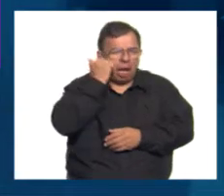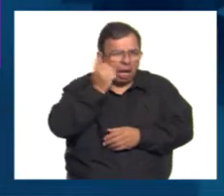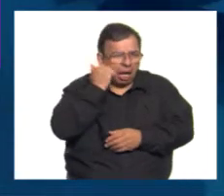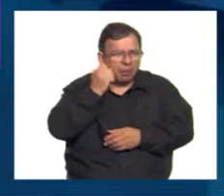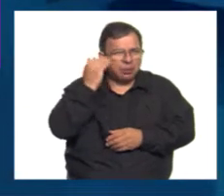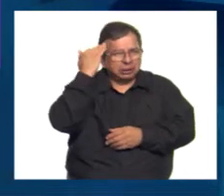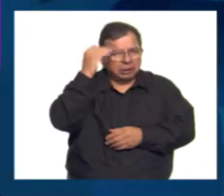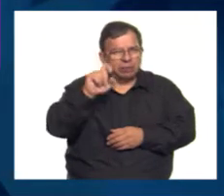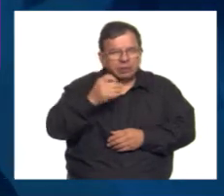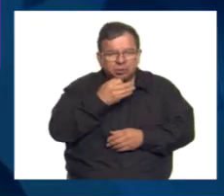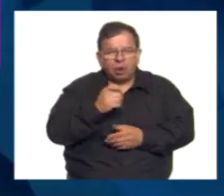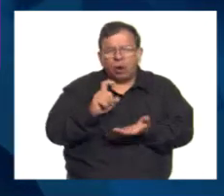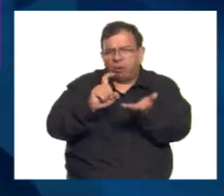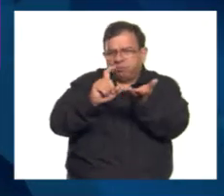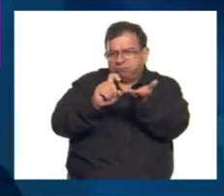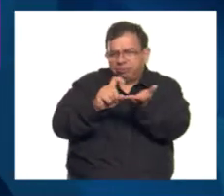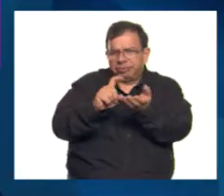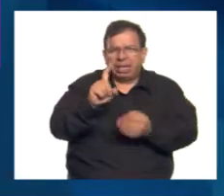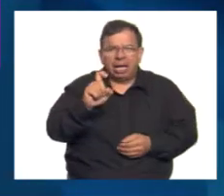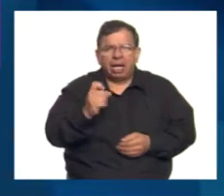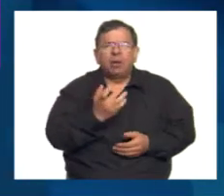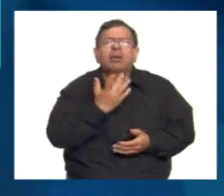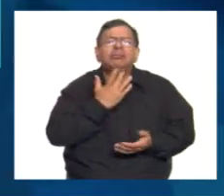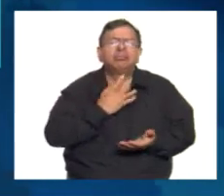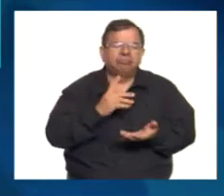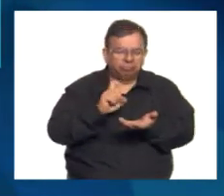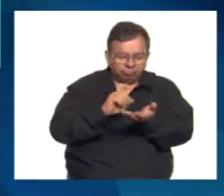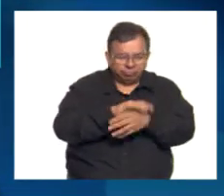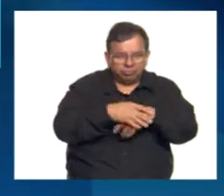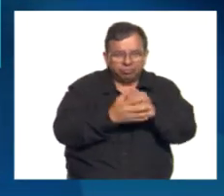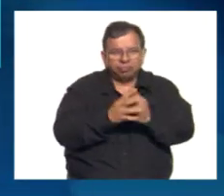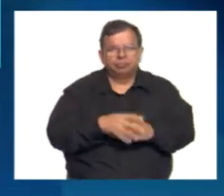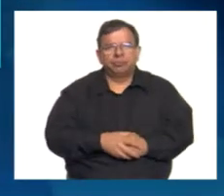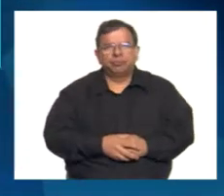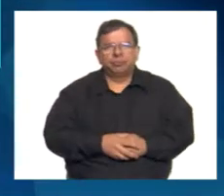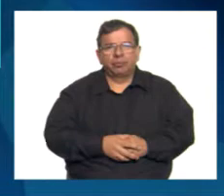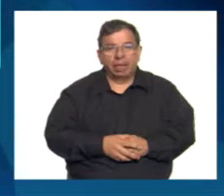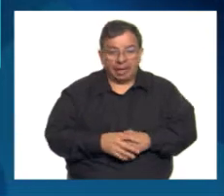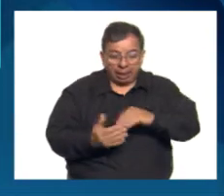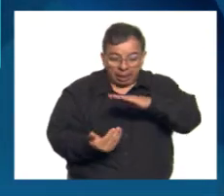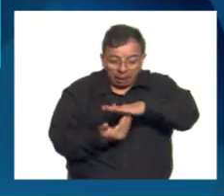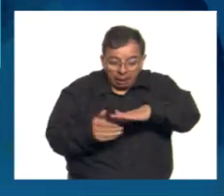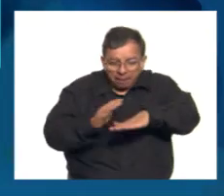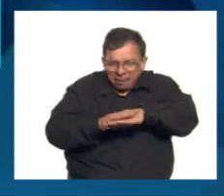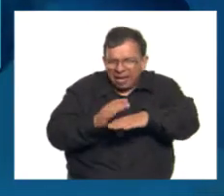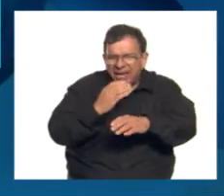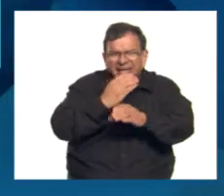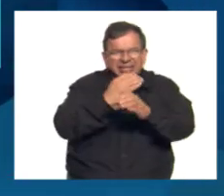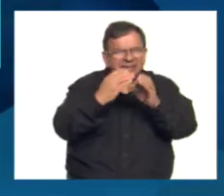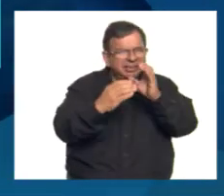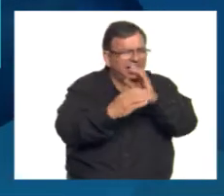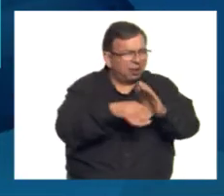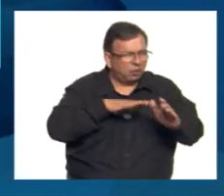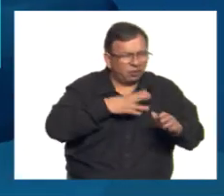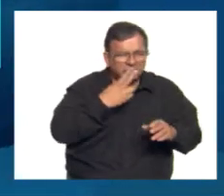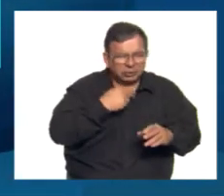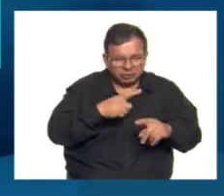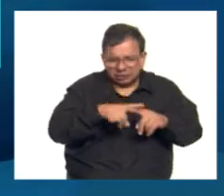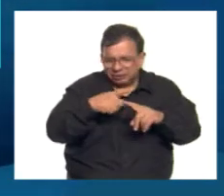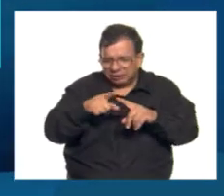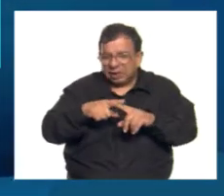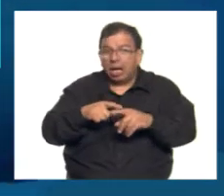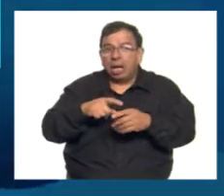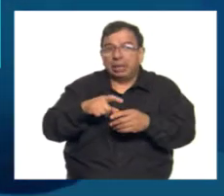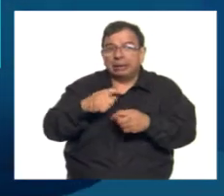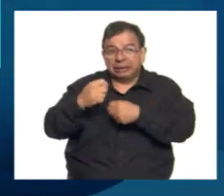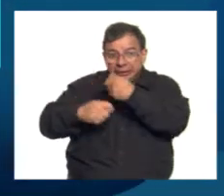aplica desinfectante a base de agua y alcohol. Desinfecta las superficies de los objetos que más utilizas. También